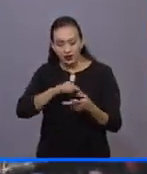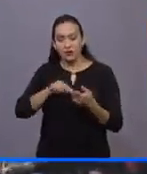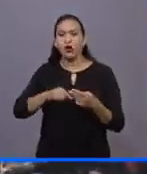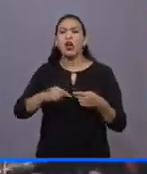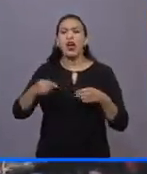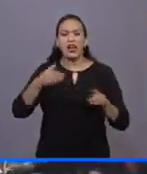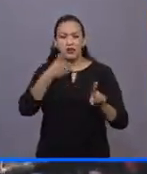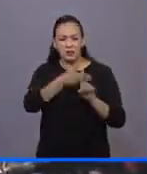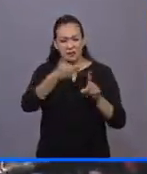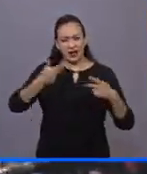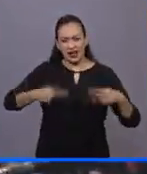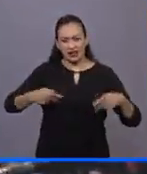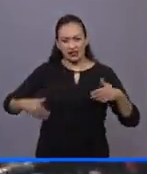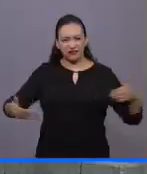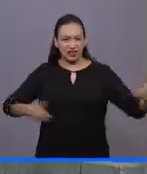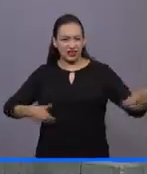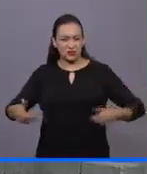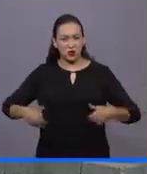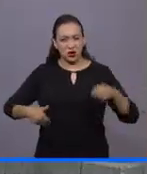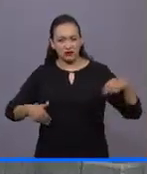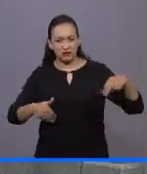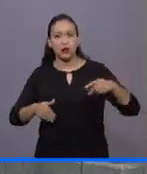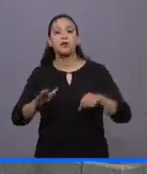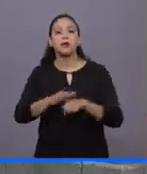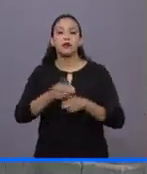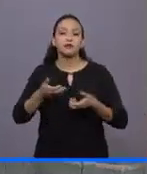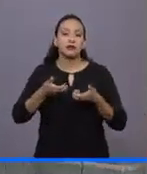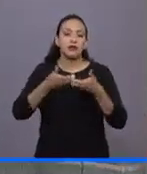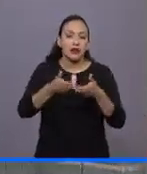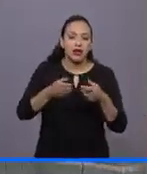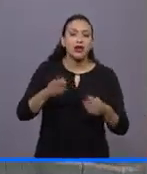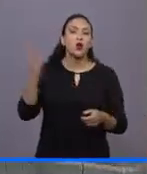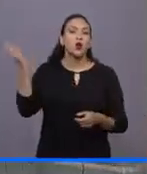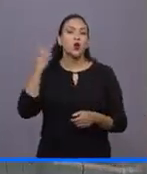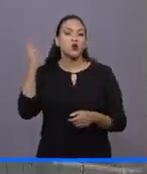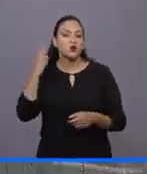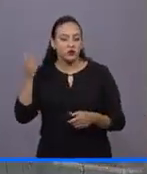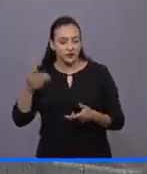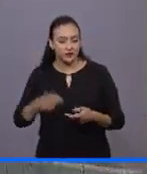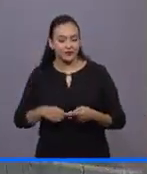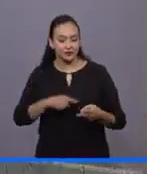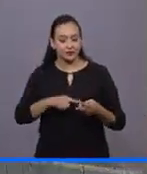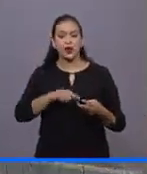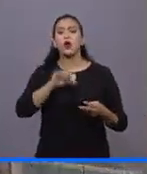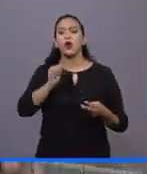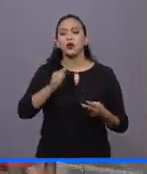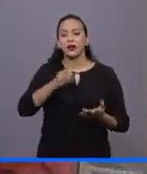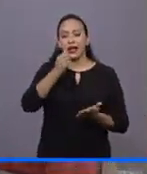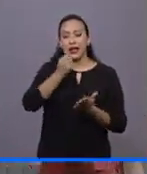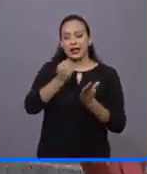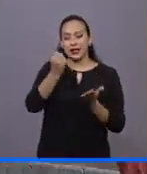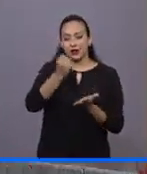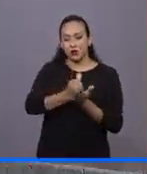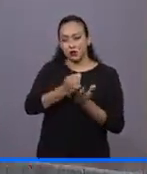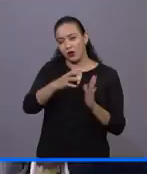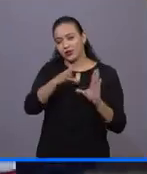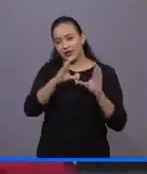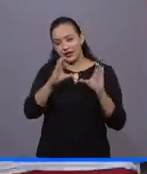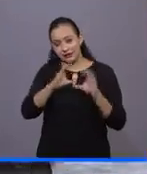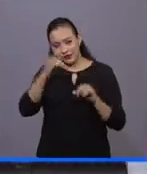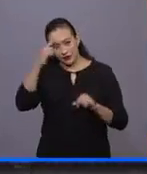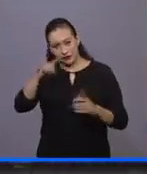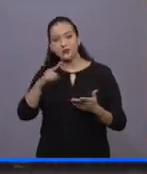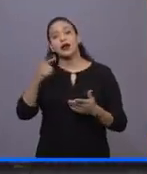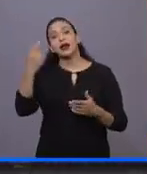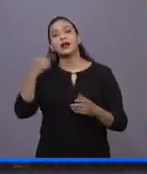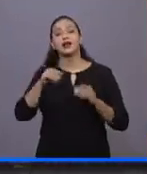a peatones por uso inadecuado de bocinas y escapes, por la expedición de certificados de residencia y por mendigar en la